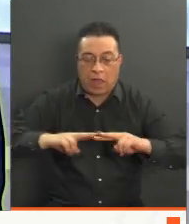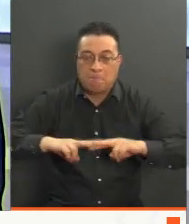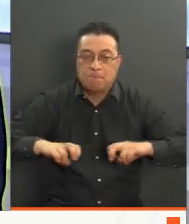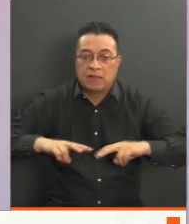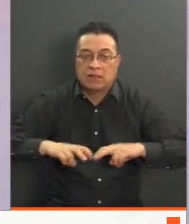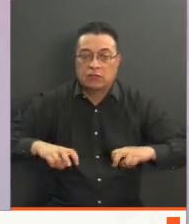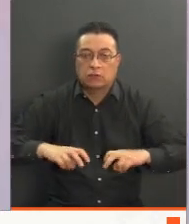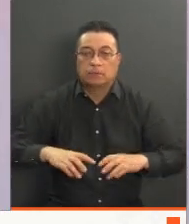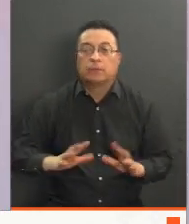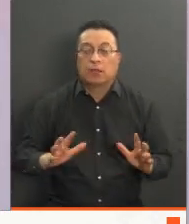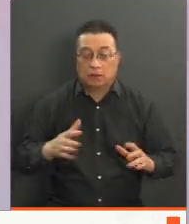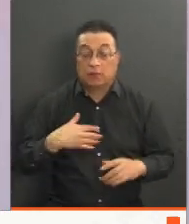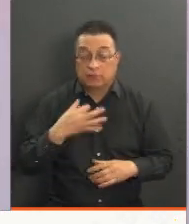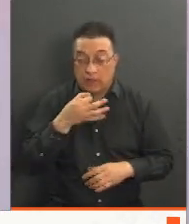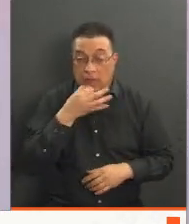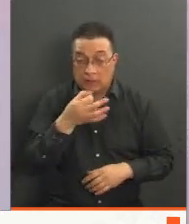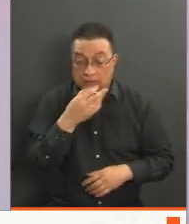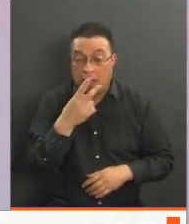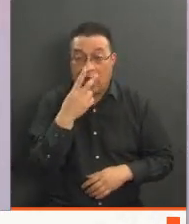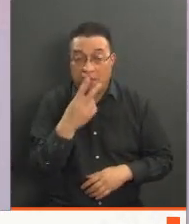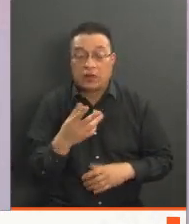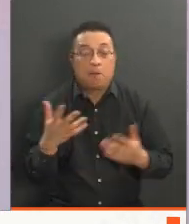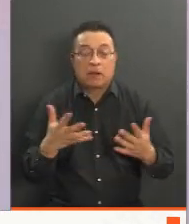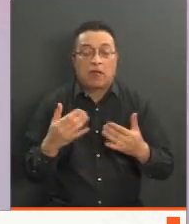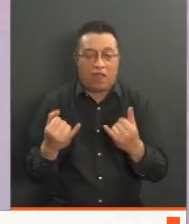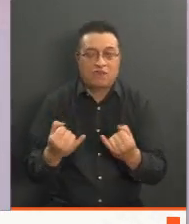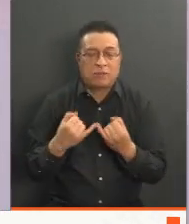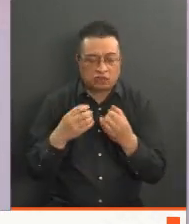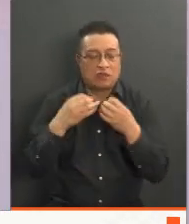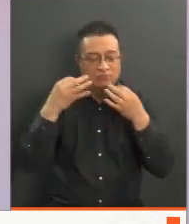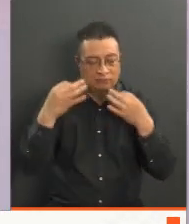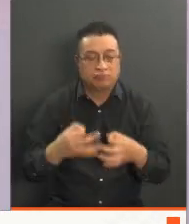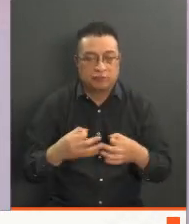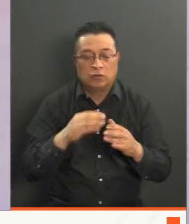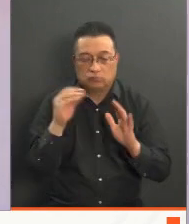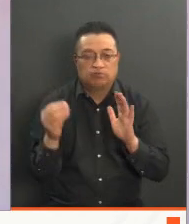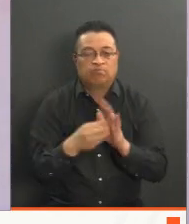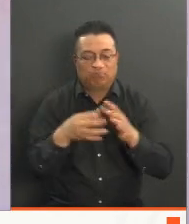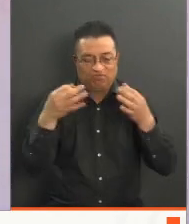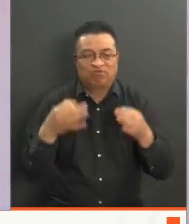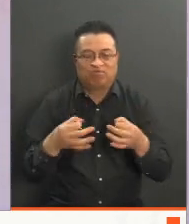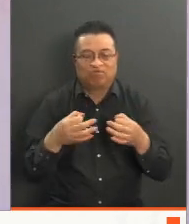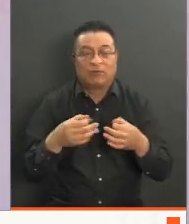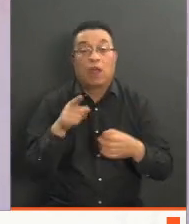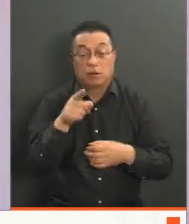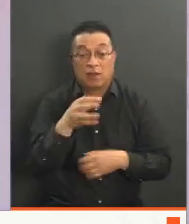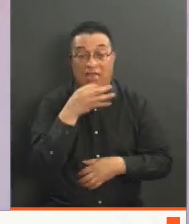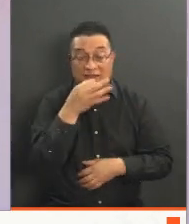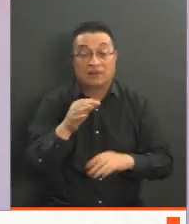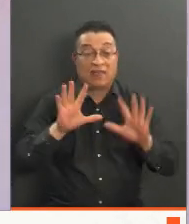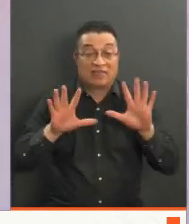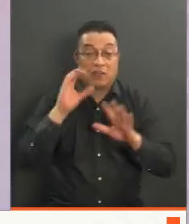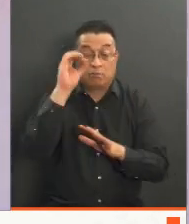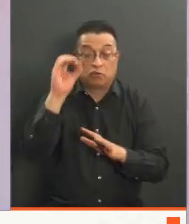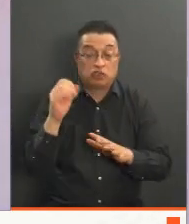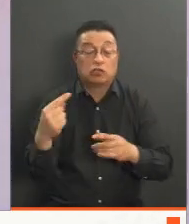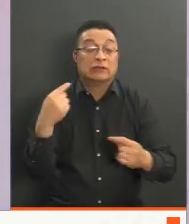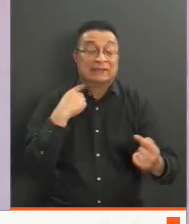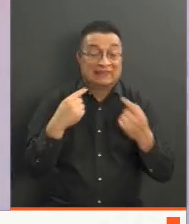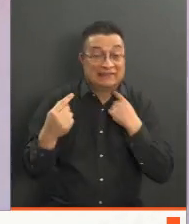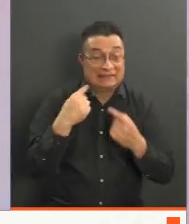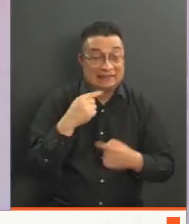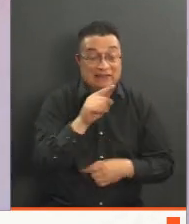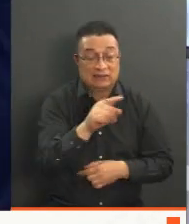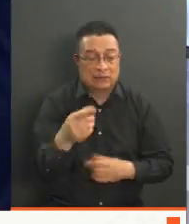quisimos traerlos a colación para tener la información exacta y colocarlo en su justa medida. Como usted dijo, el 10% de los afectados, como dice nuestra gráfica,